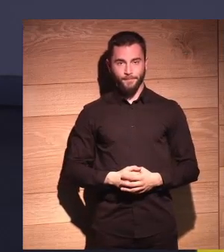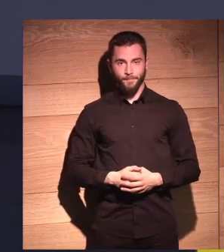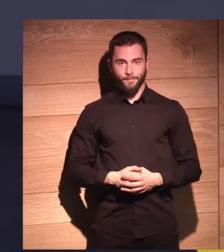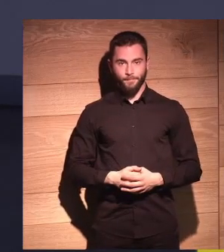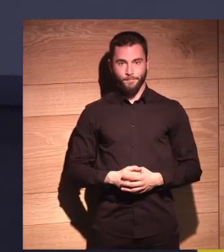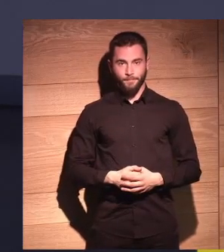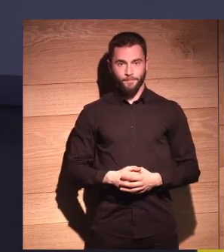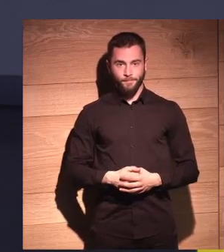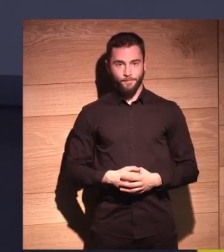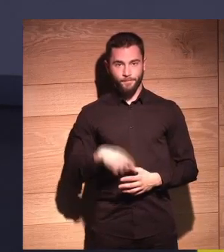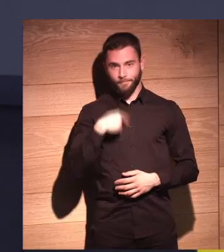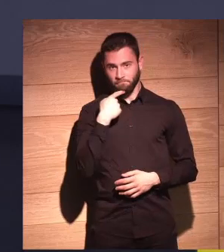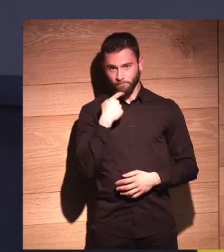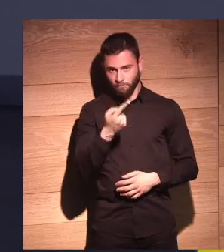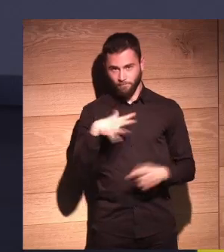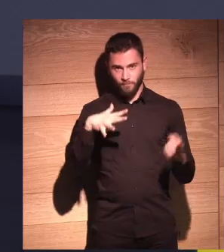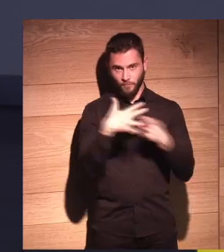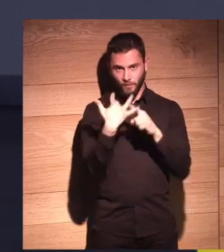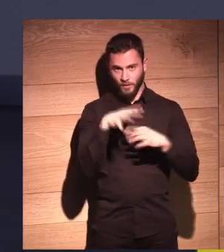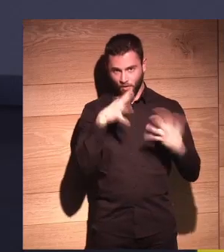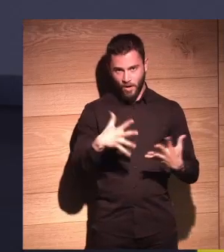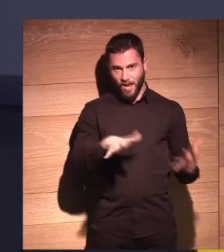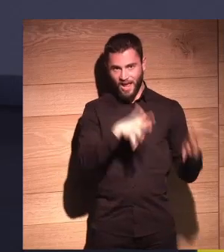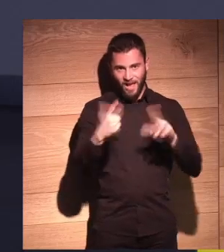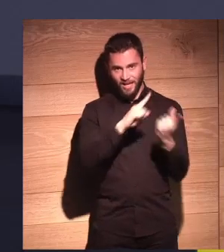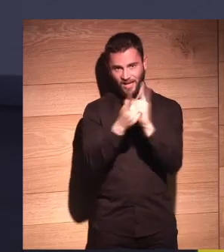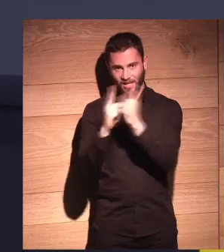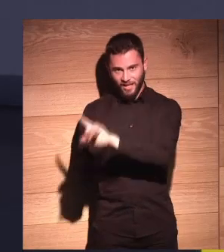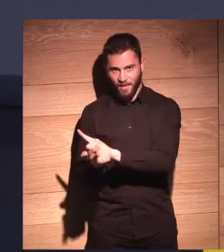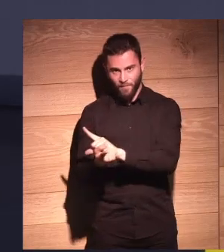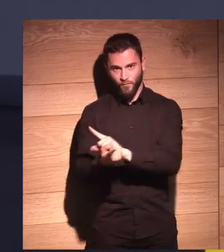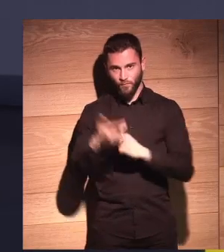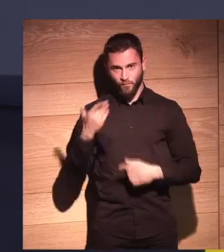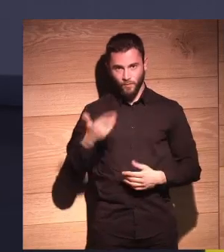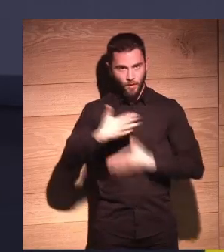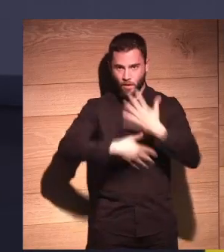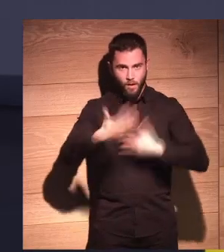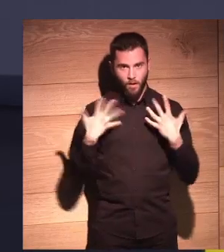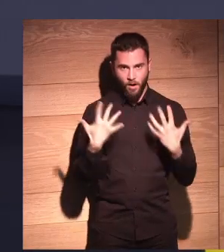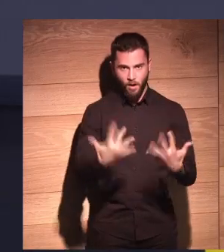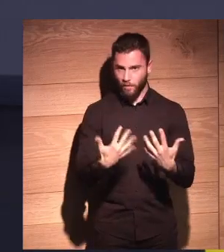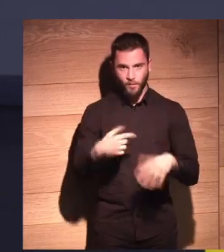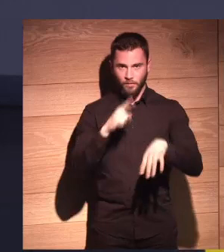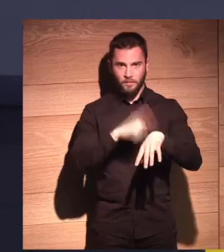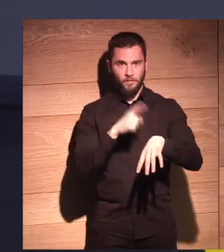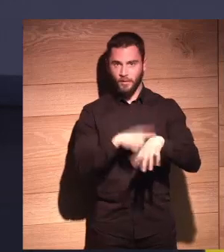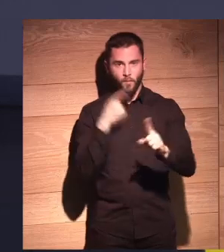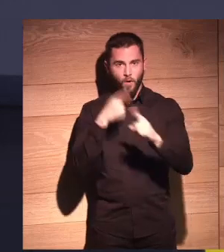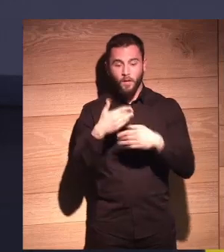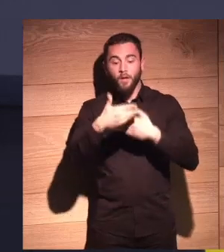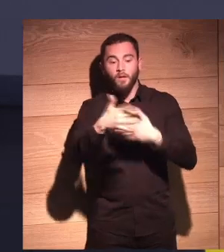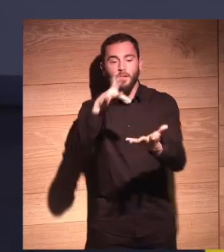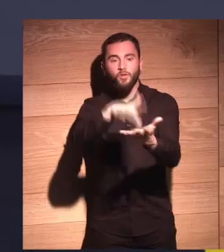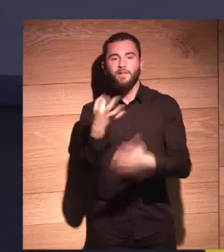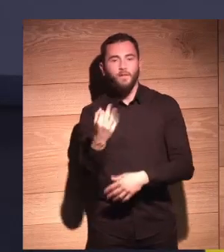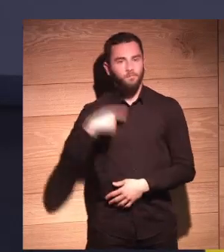diré que bueno, es un momento de grandes cambios, como hemos oído. Los avances son vertiginosos. Casi no nos da tiempo a predecir lo que vamos